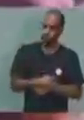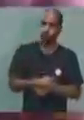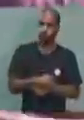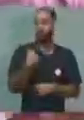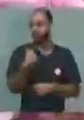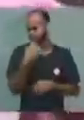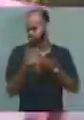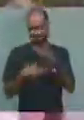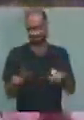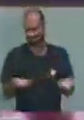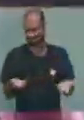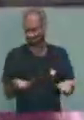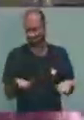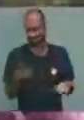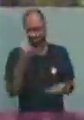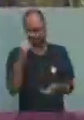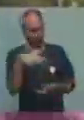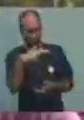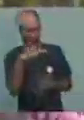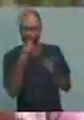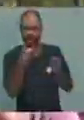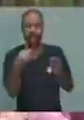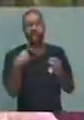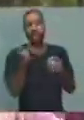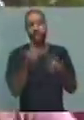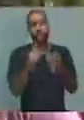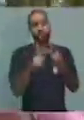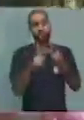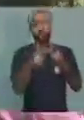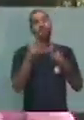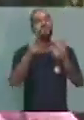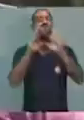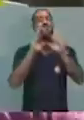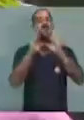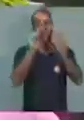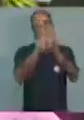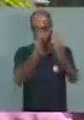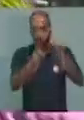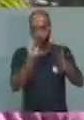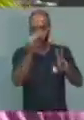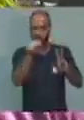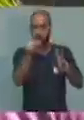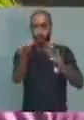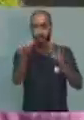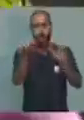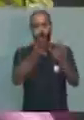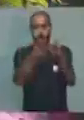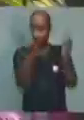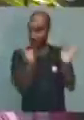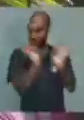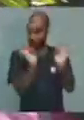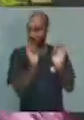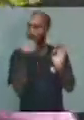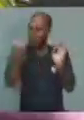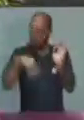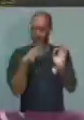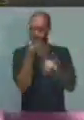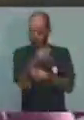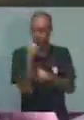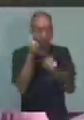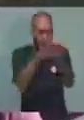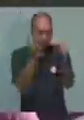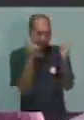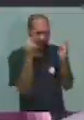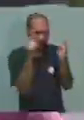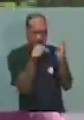a ti, a Dion y a los amigos que estamos en Facebook. Y si aún no nos has visitado, pues llégate. Allí respondemos a nombre de nuestro programa Jóvenes por la Vida. Y